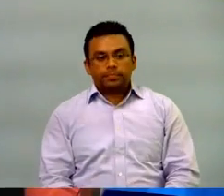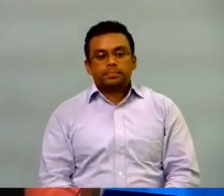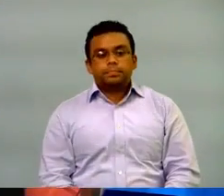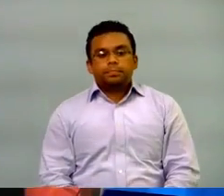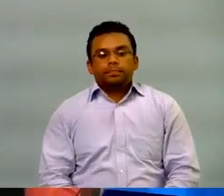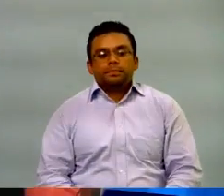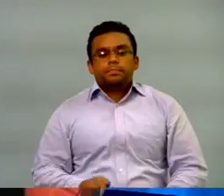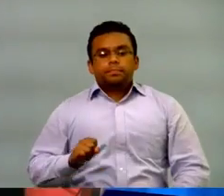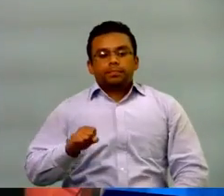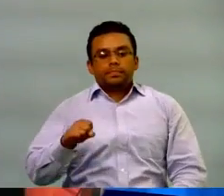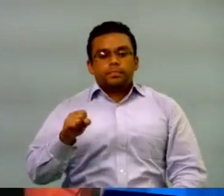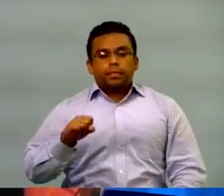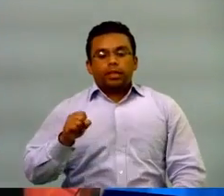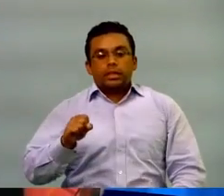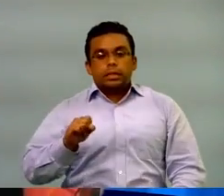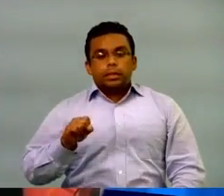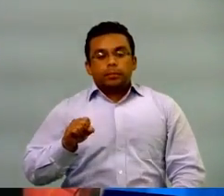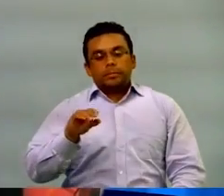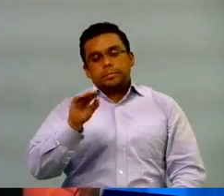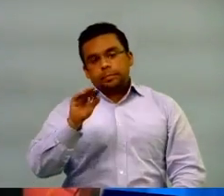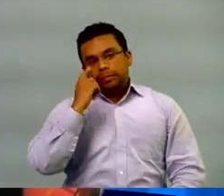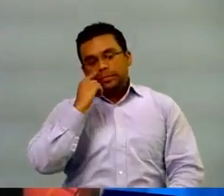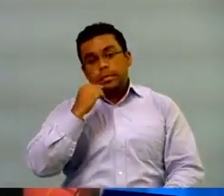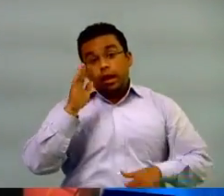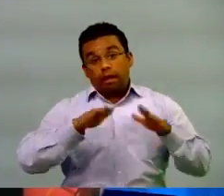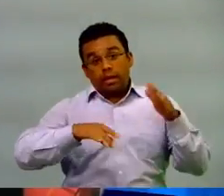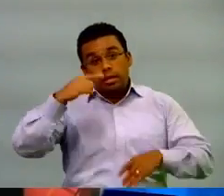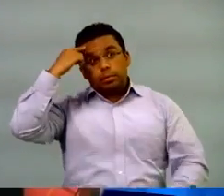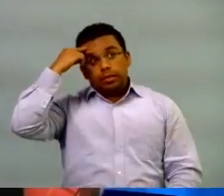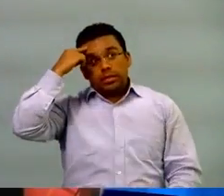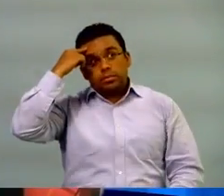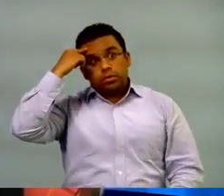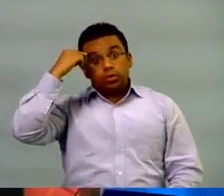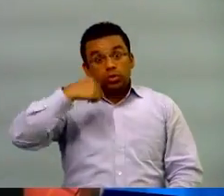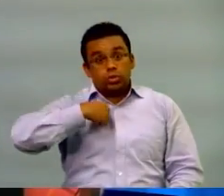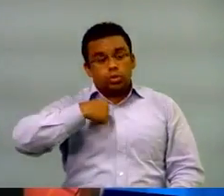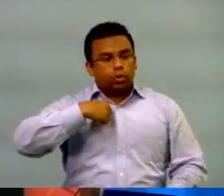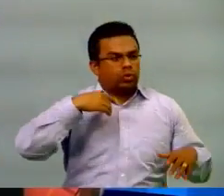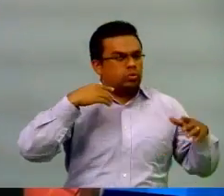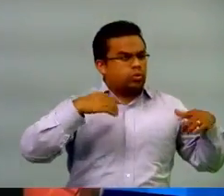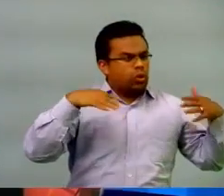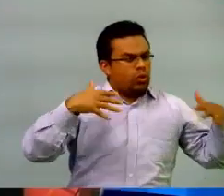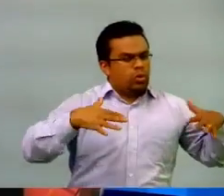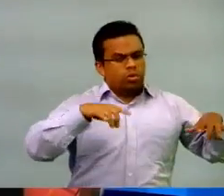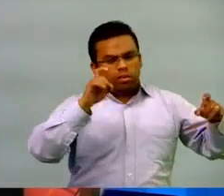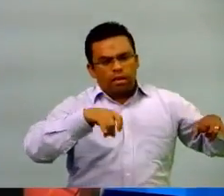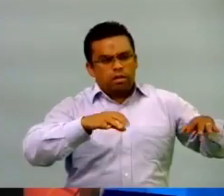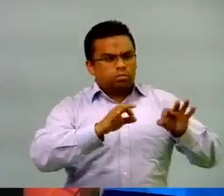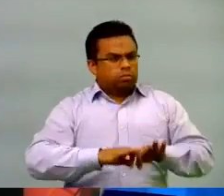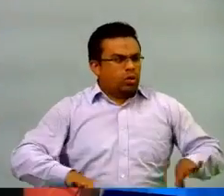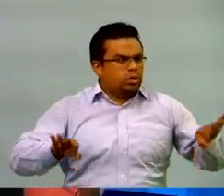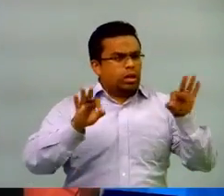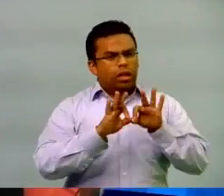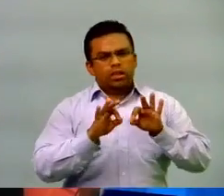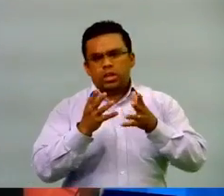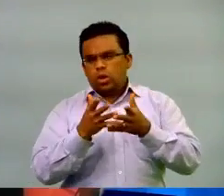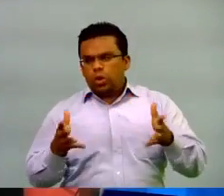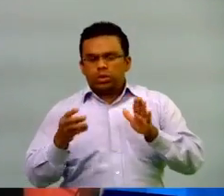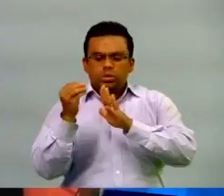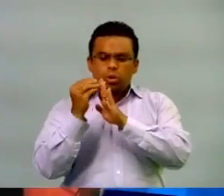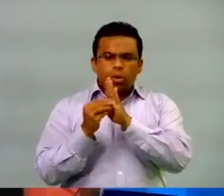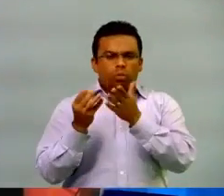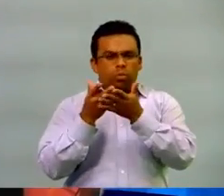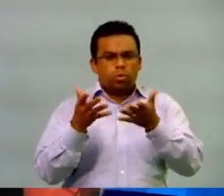Algo bien interesante. A veces pensamos que tengo que tener un súper contenido y estoy creyendo que voy a desarrollar, pues